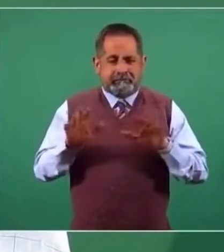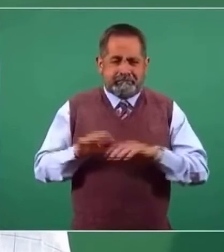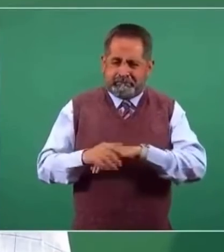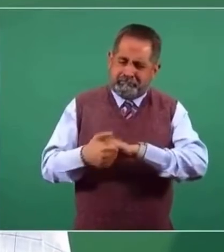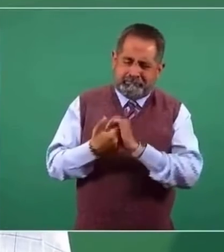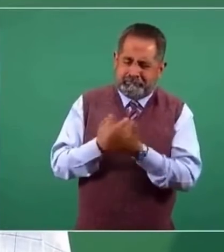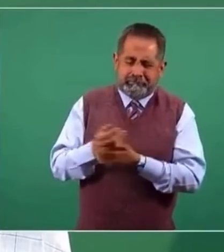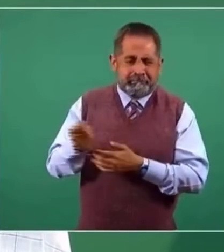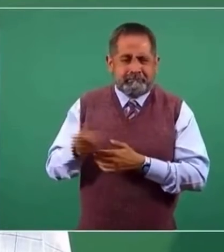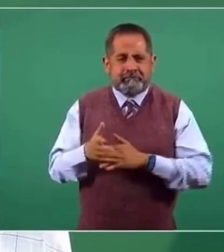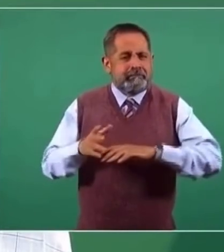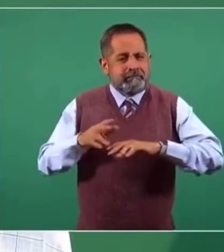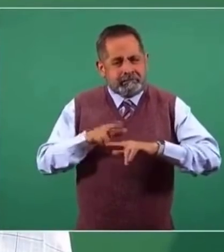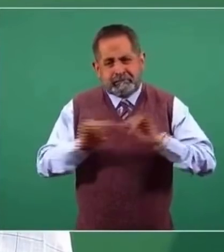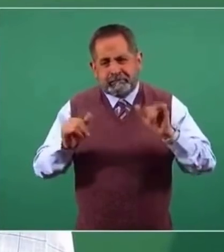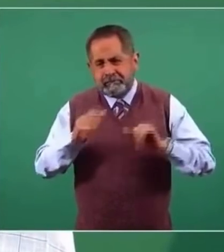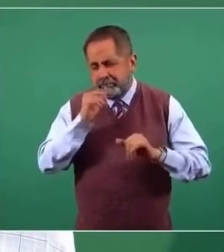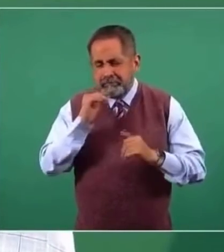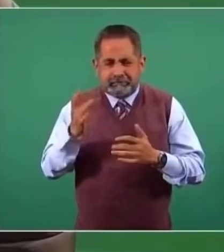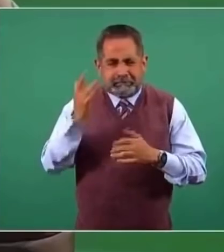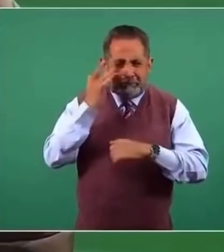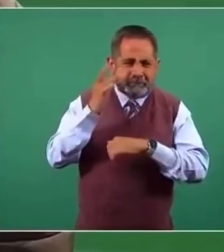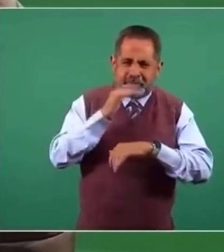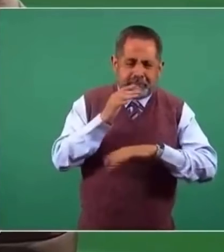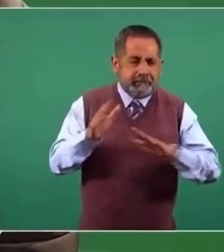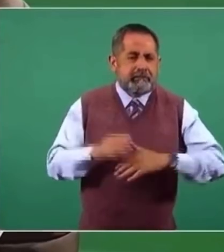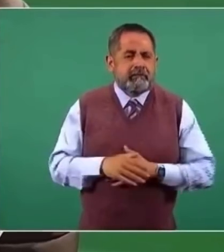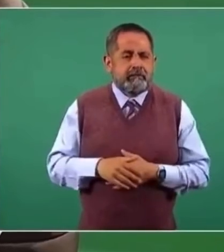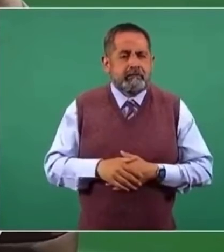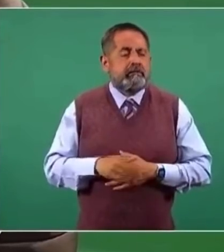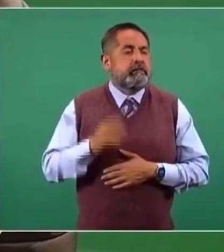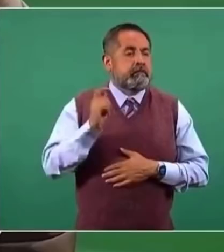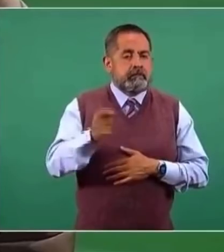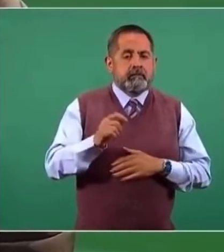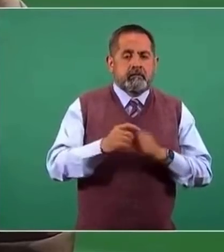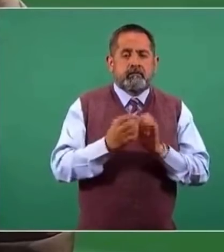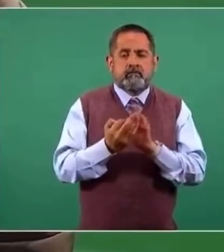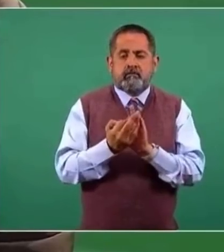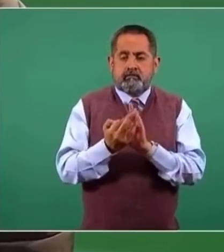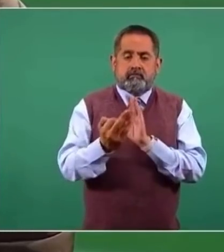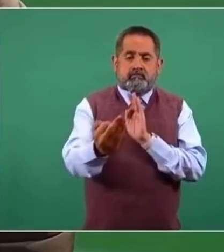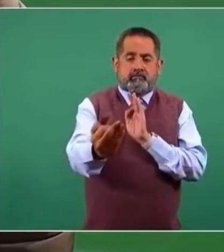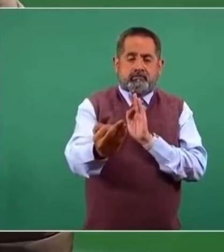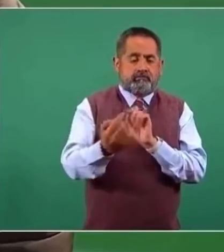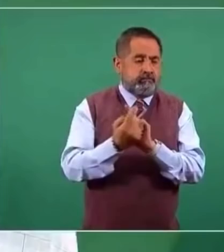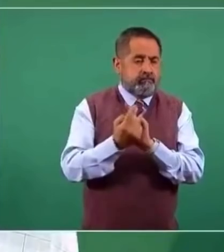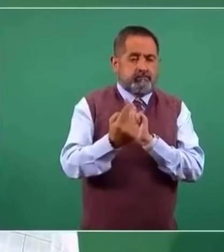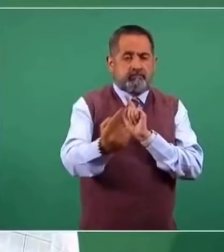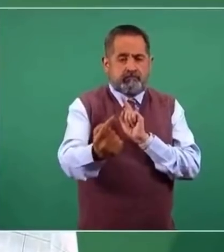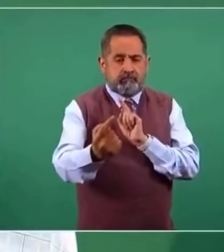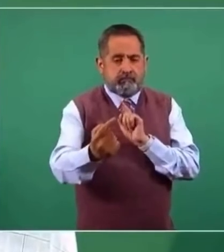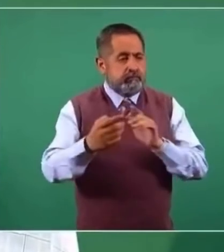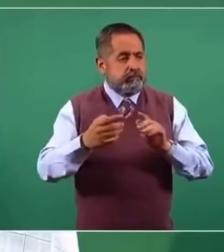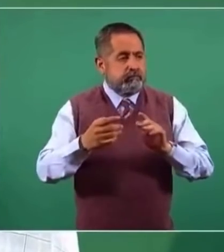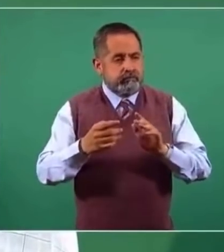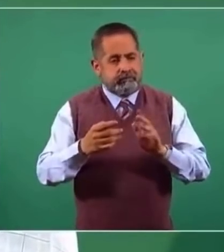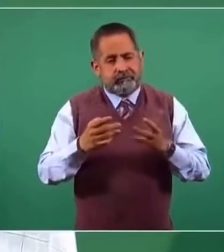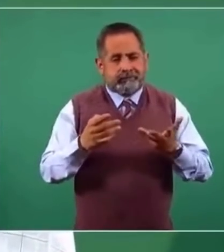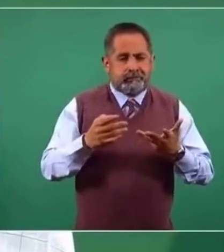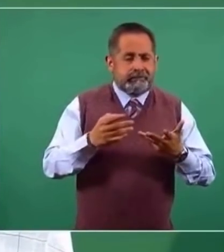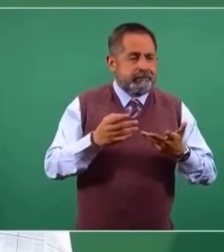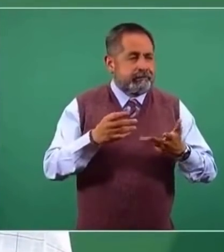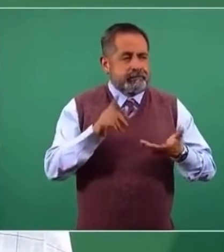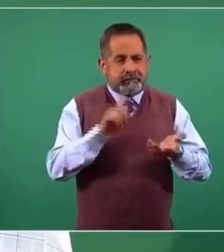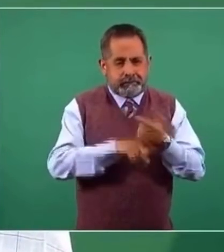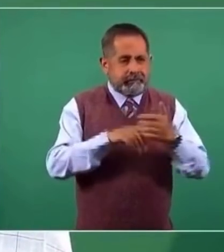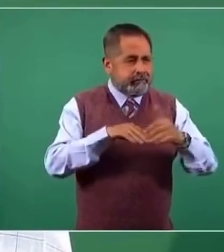haya lavado, y manteniendo en la medida de lo posible la sana distancia antes y después de estar